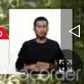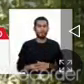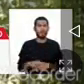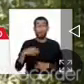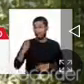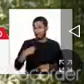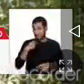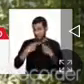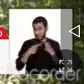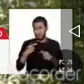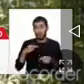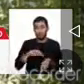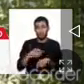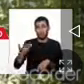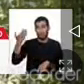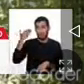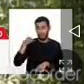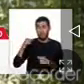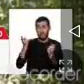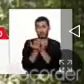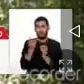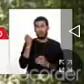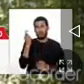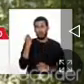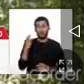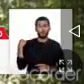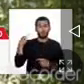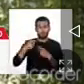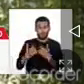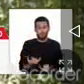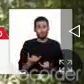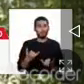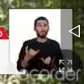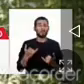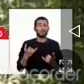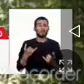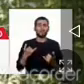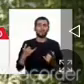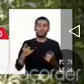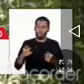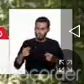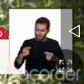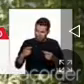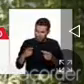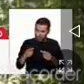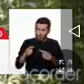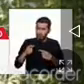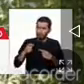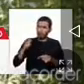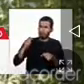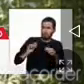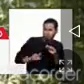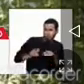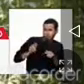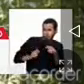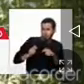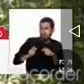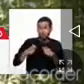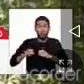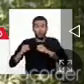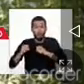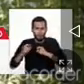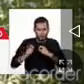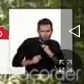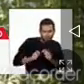hay que decirlo, desde aquel abril del 11 hacia acá ha habido impulsos y titubeos también, que